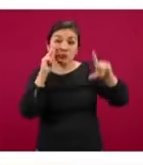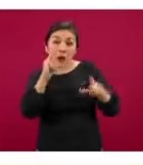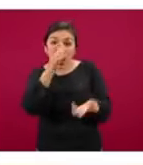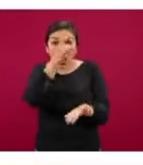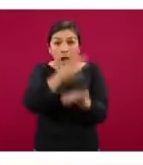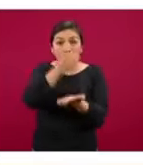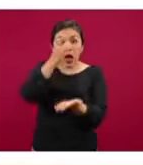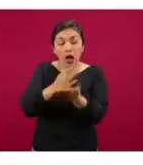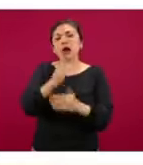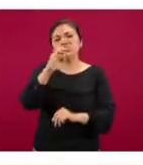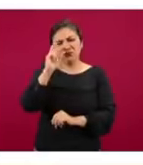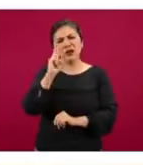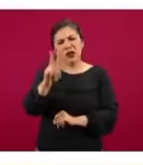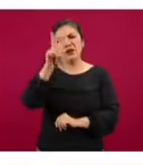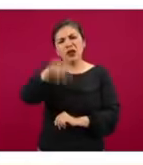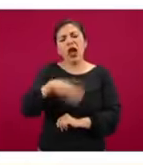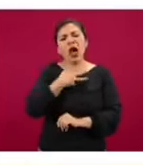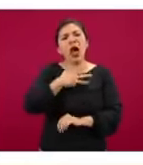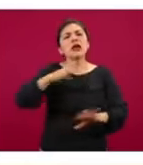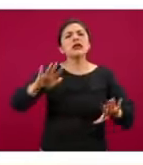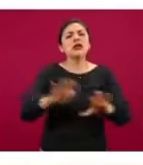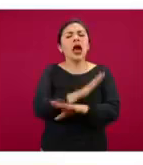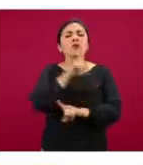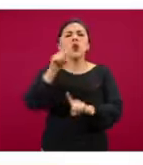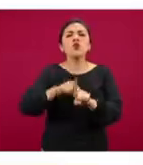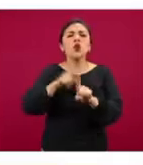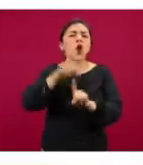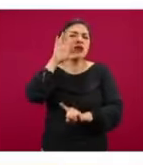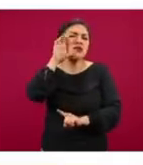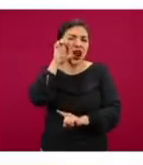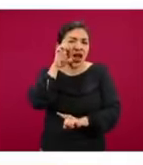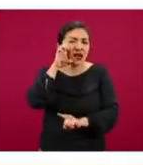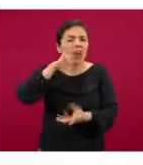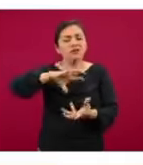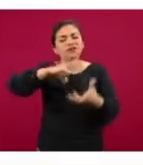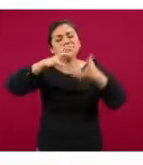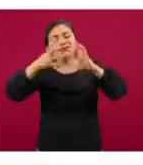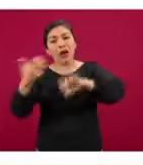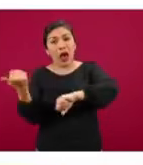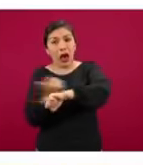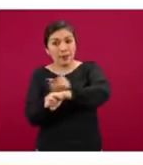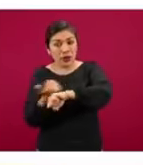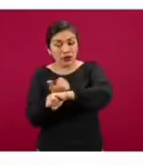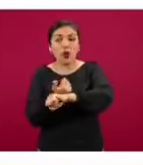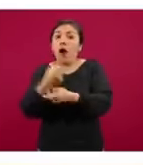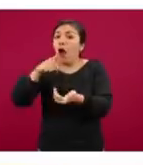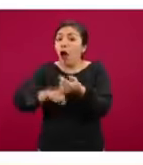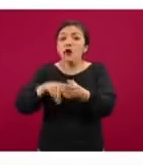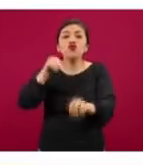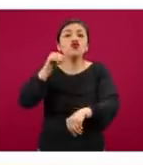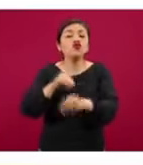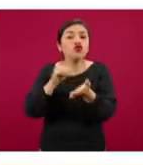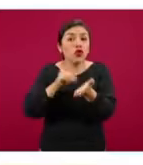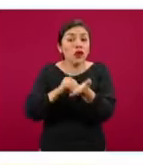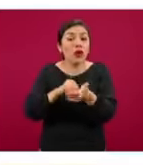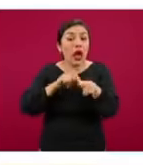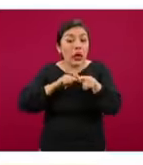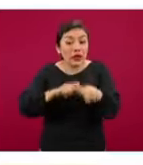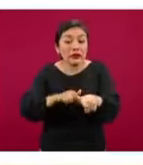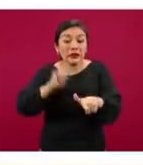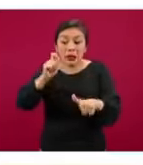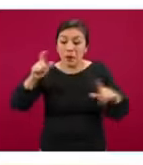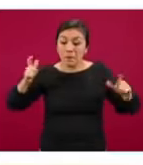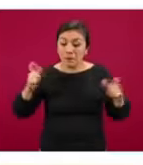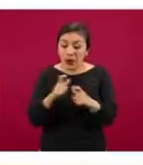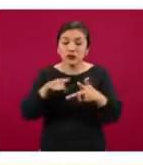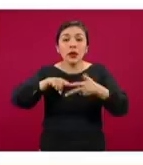si están bajando de un naranja a un amarillo, todavía esta disminución inicia el día